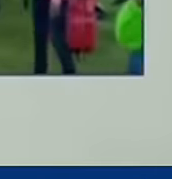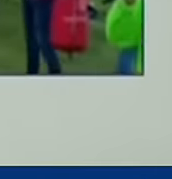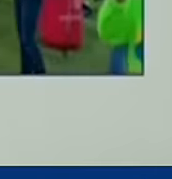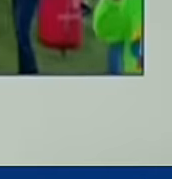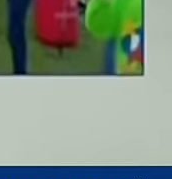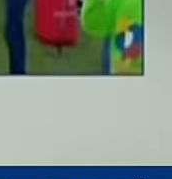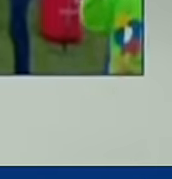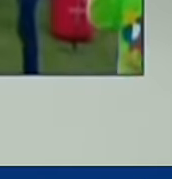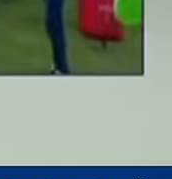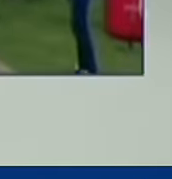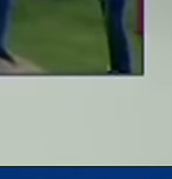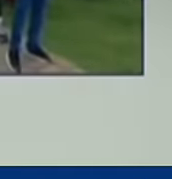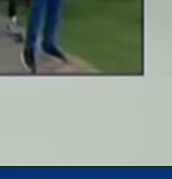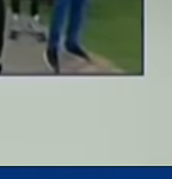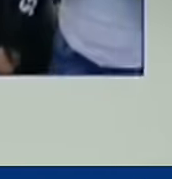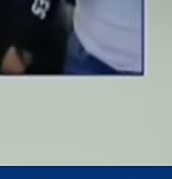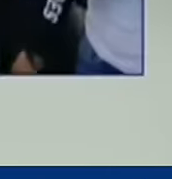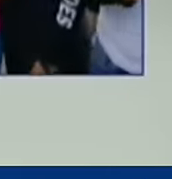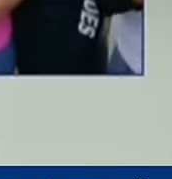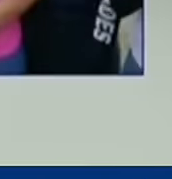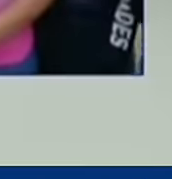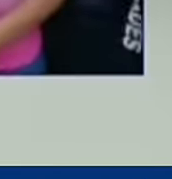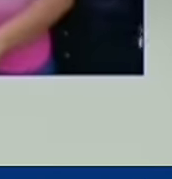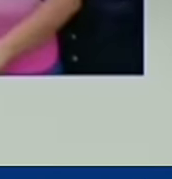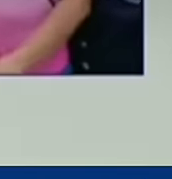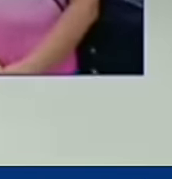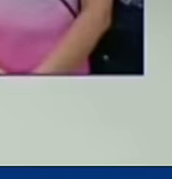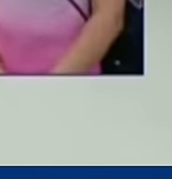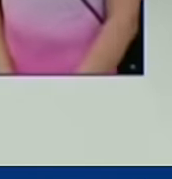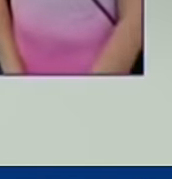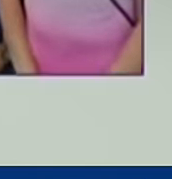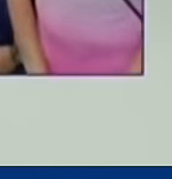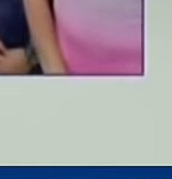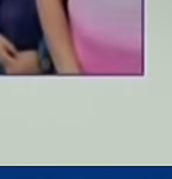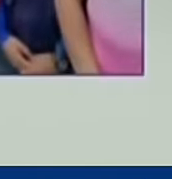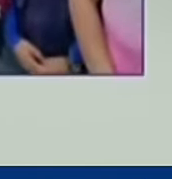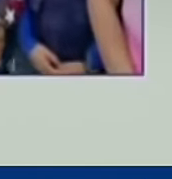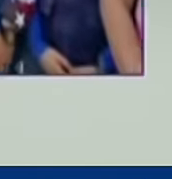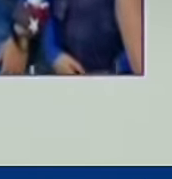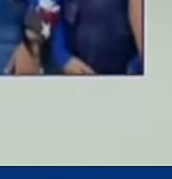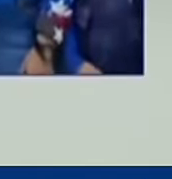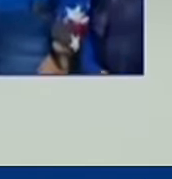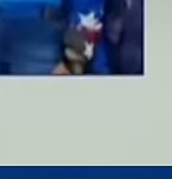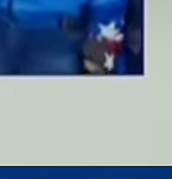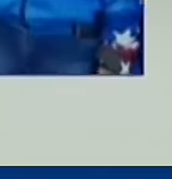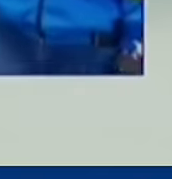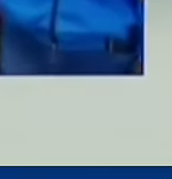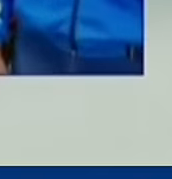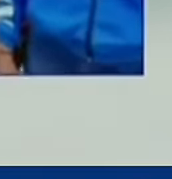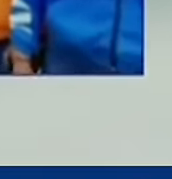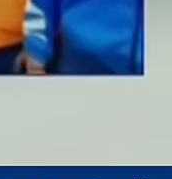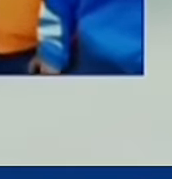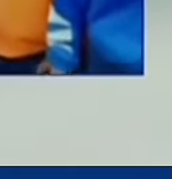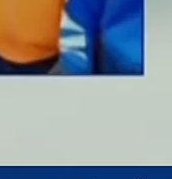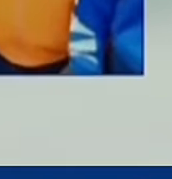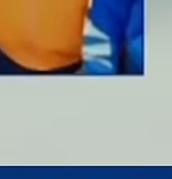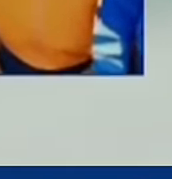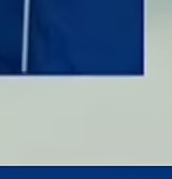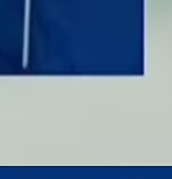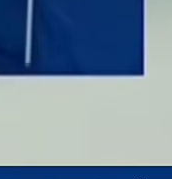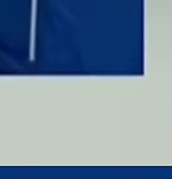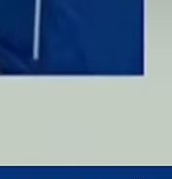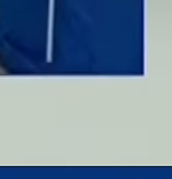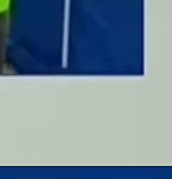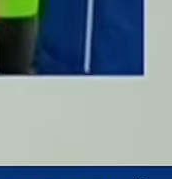Véanla. Porque es impresionante cómo ellos lograron captar la época que como chamo me tocó